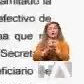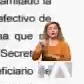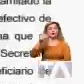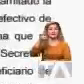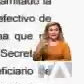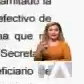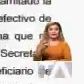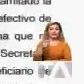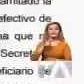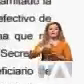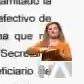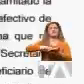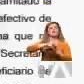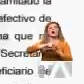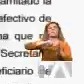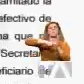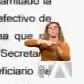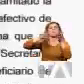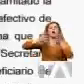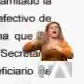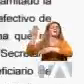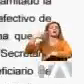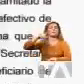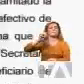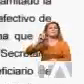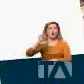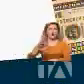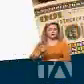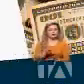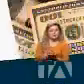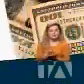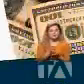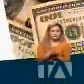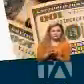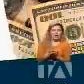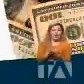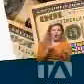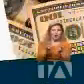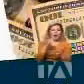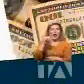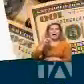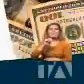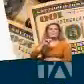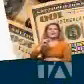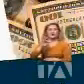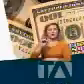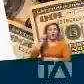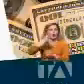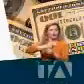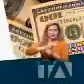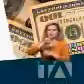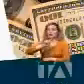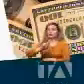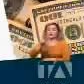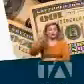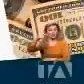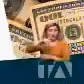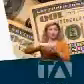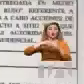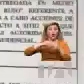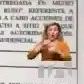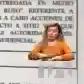Polite. En él se revelan gastos reservados en la operación Caminito, donde se autorizó el desembolso de al menos 3,3 millones de